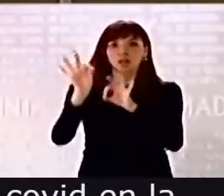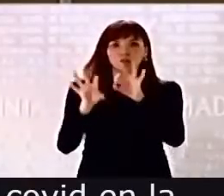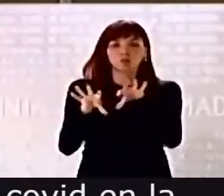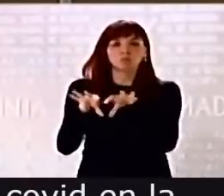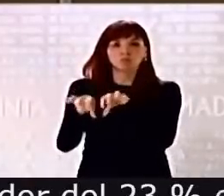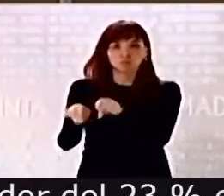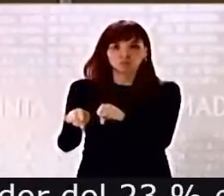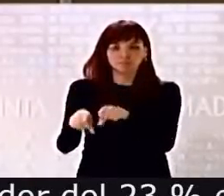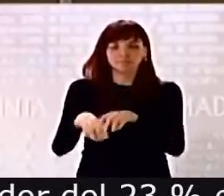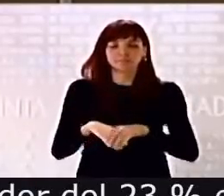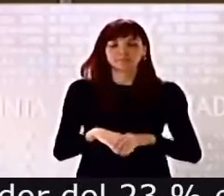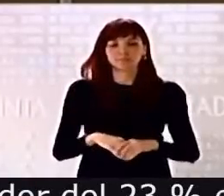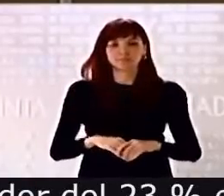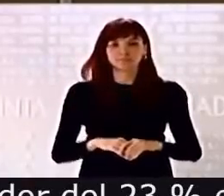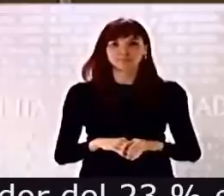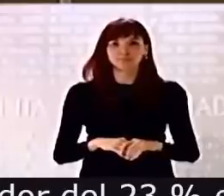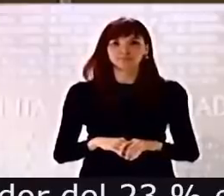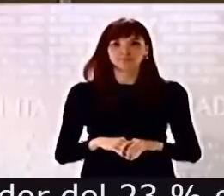comunidad autónoma.